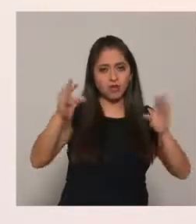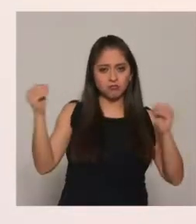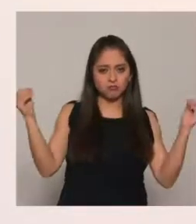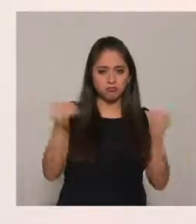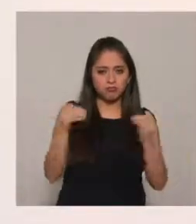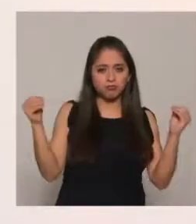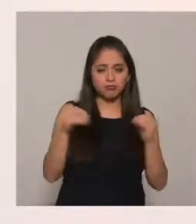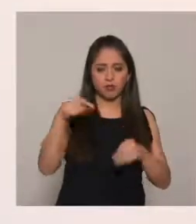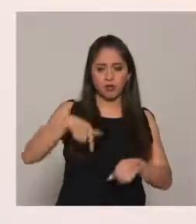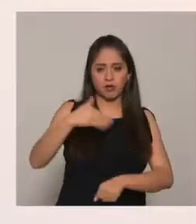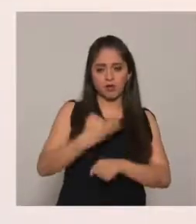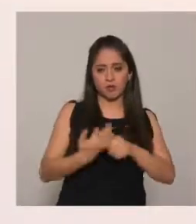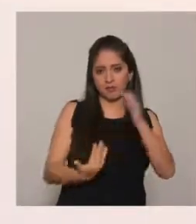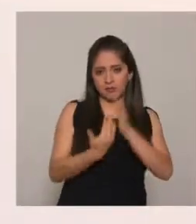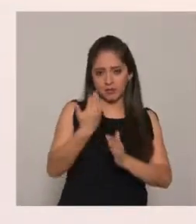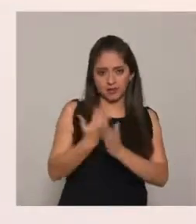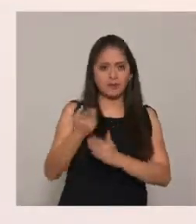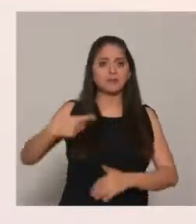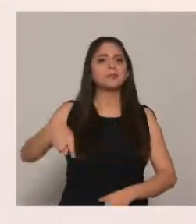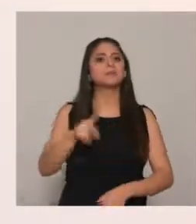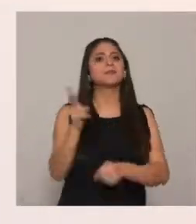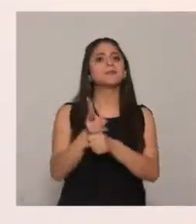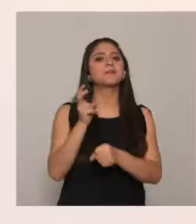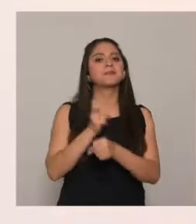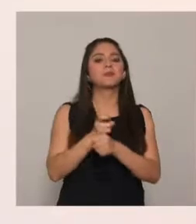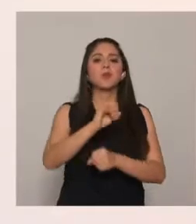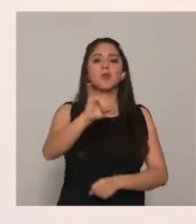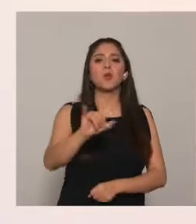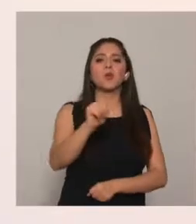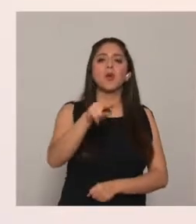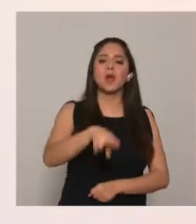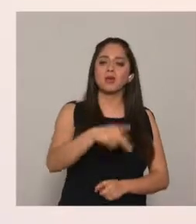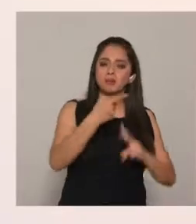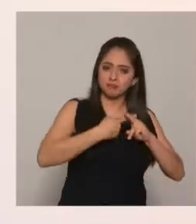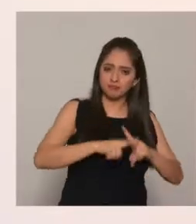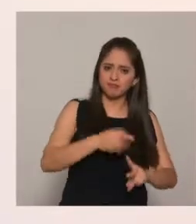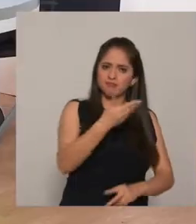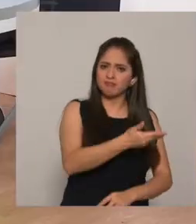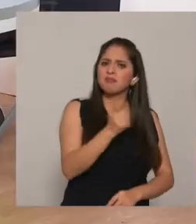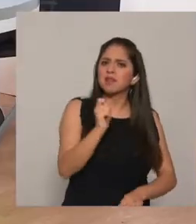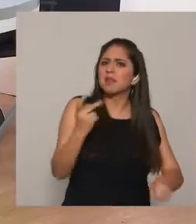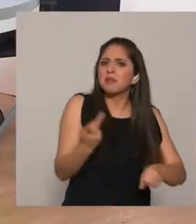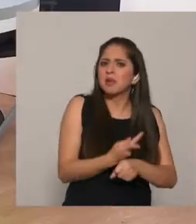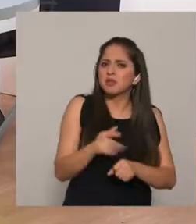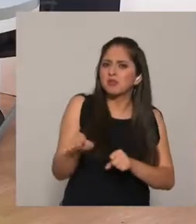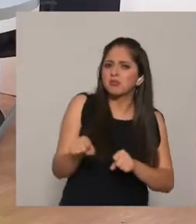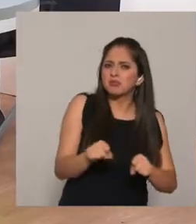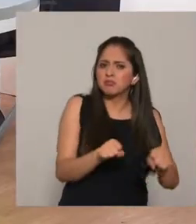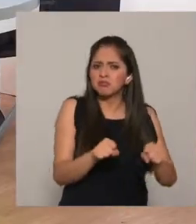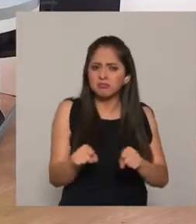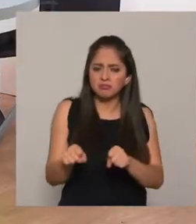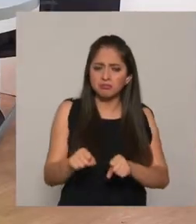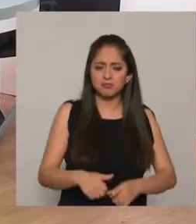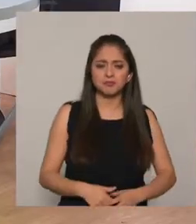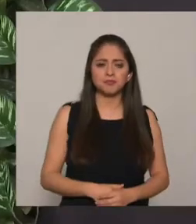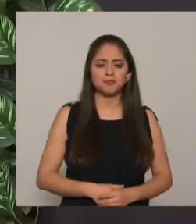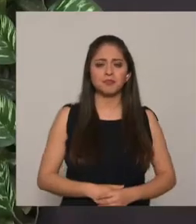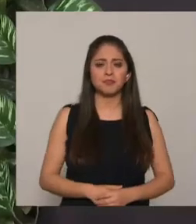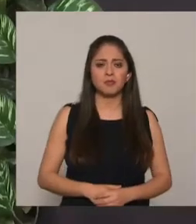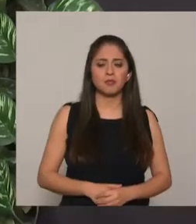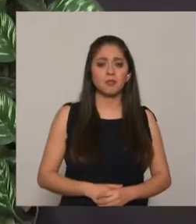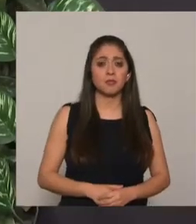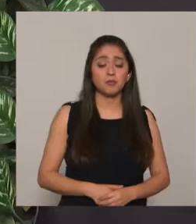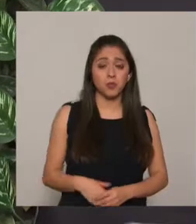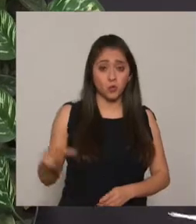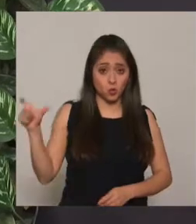de esta mañana con nuestros invitados. Juan Romero, comencemos. ¿Qué fue lo que ocurrió con el sismo? Bueno, el sismo colapsó los anaqueles